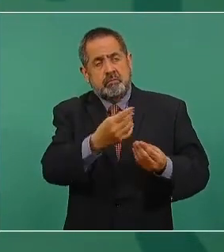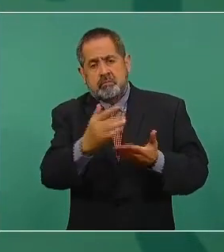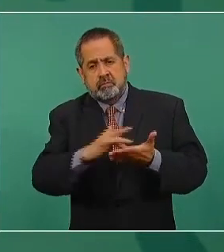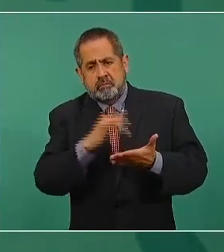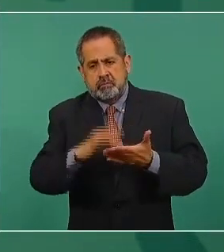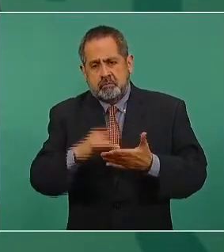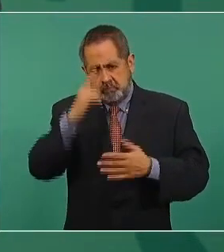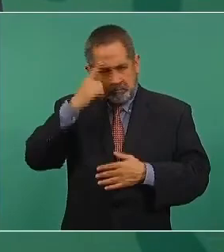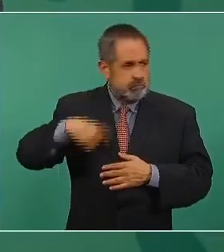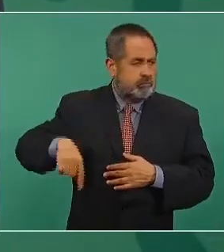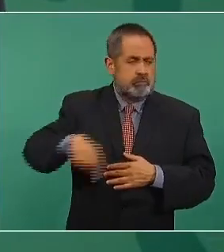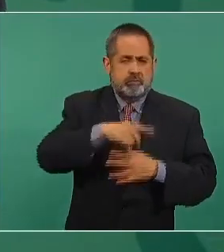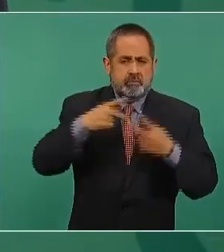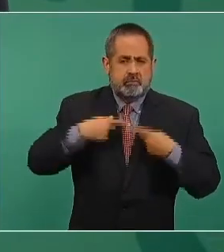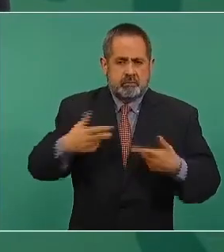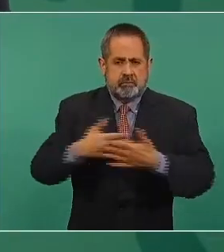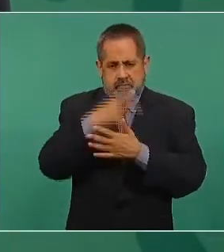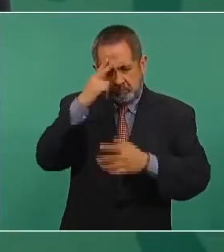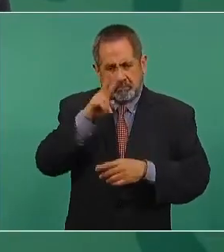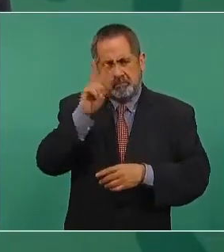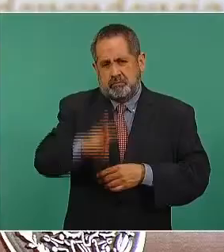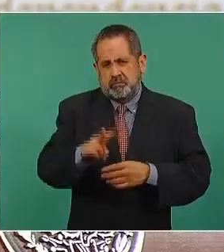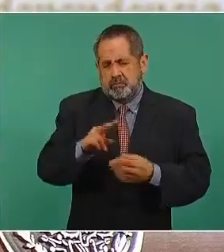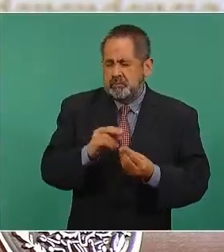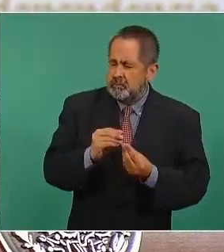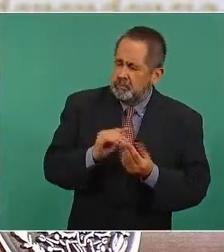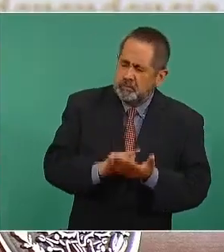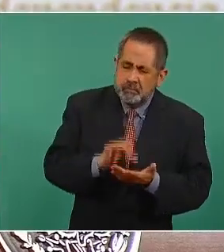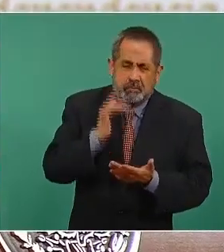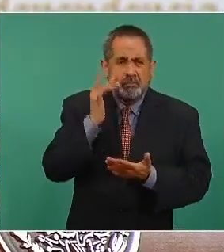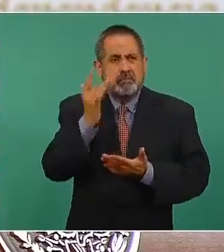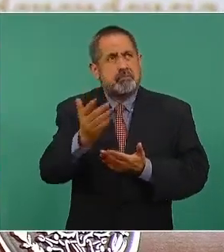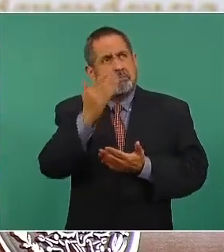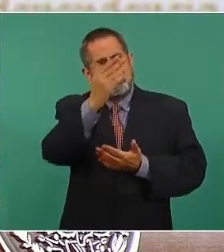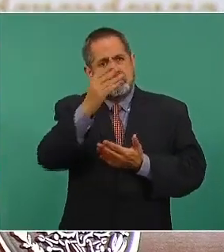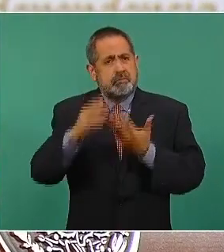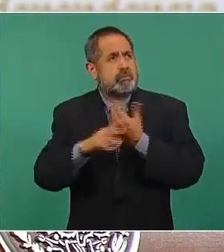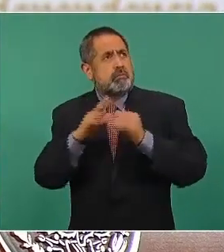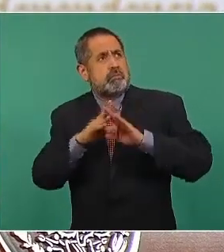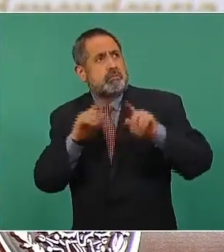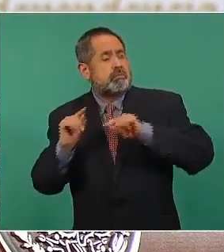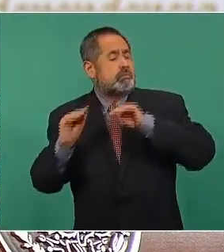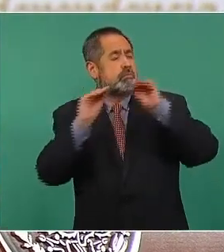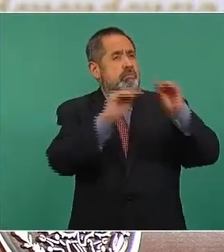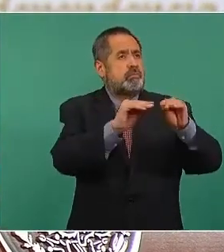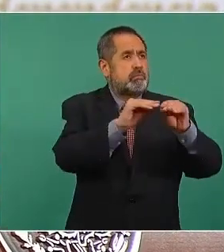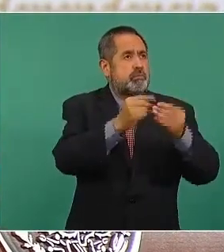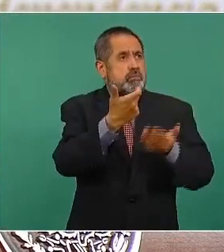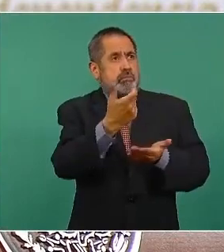a nuestro pueblo. Estamos agradecidos con los migrantes,